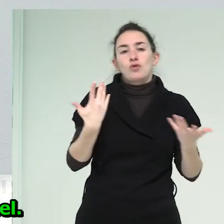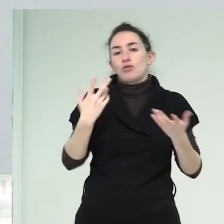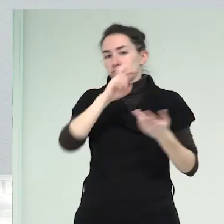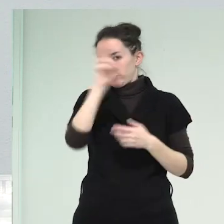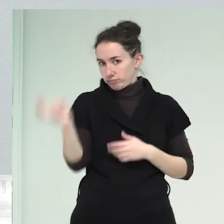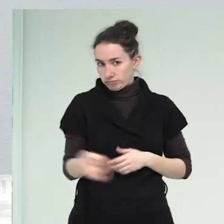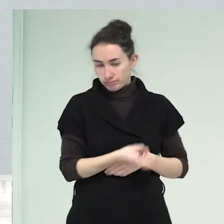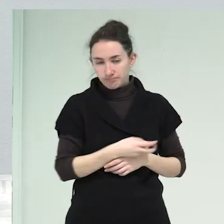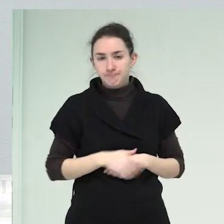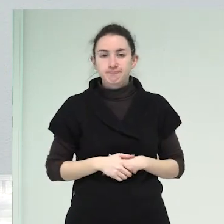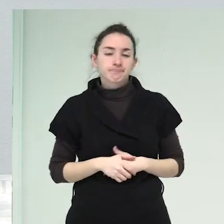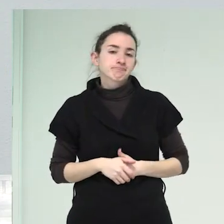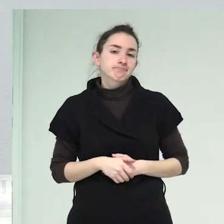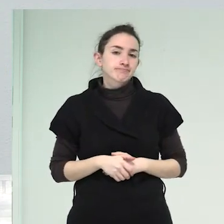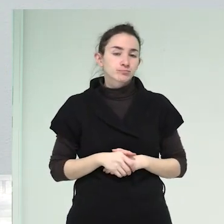Grotfogel.